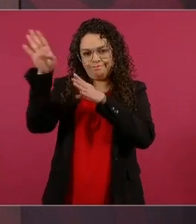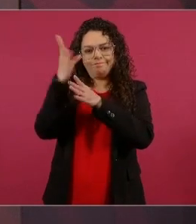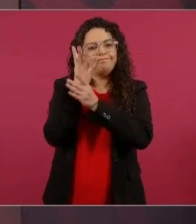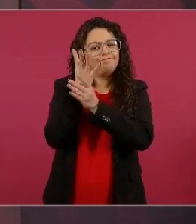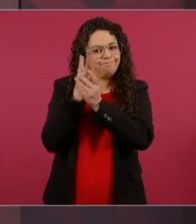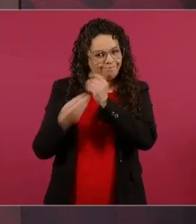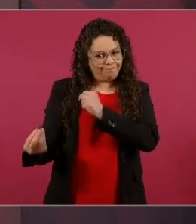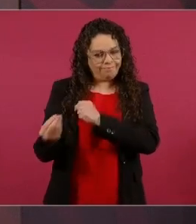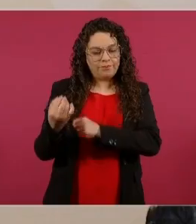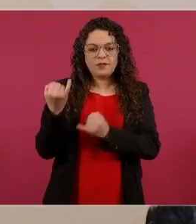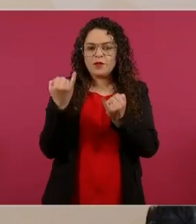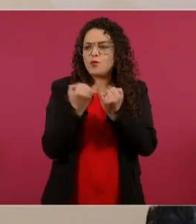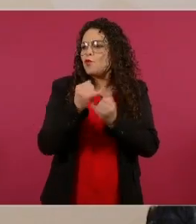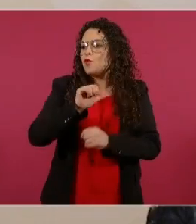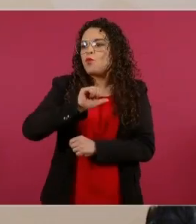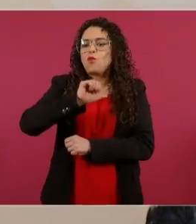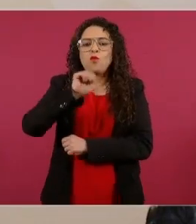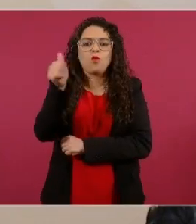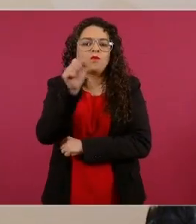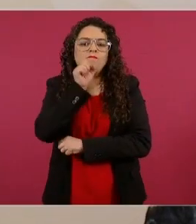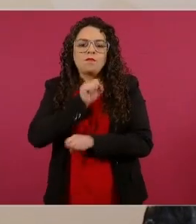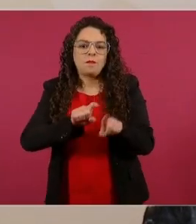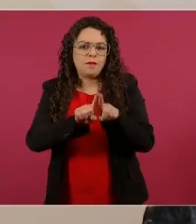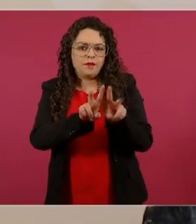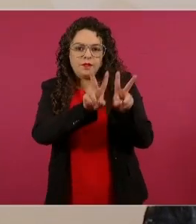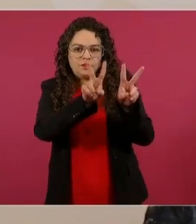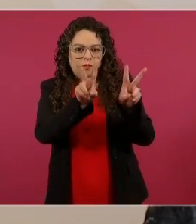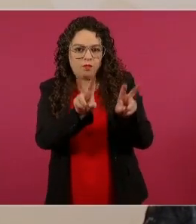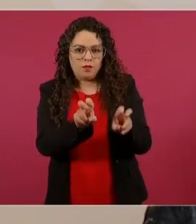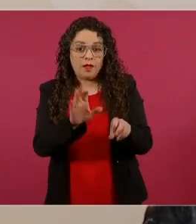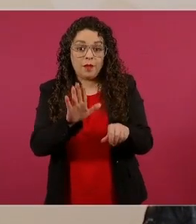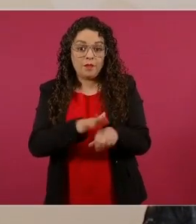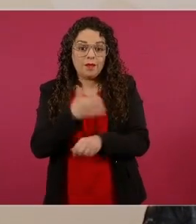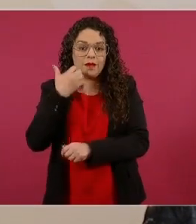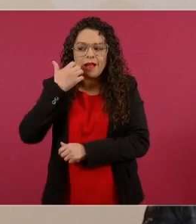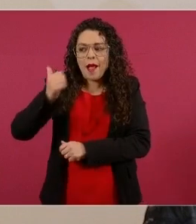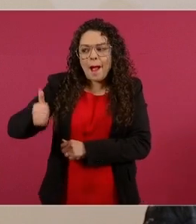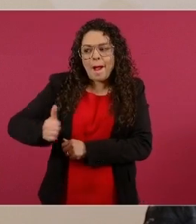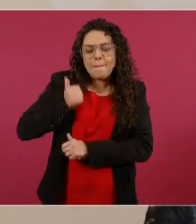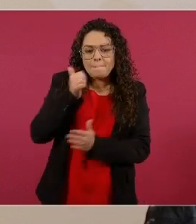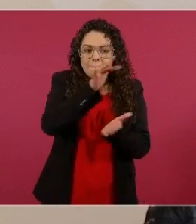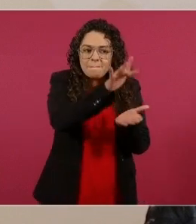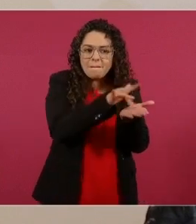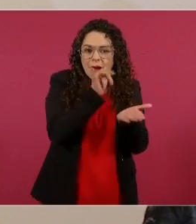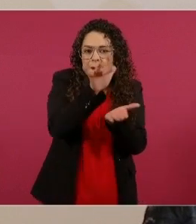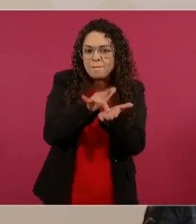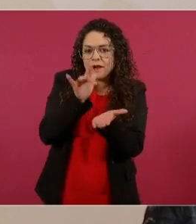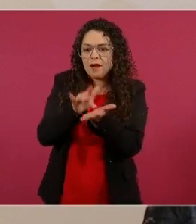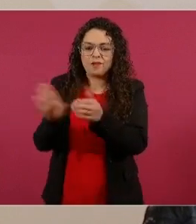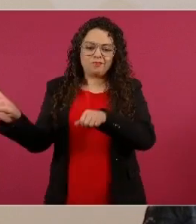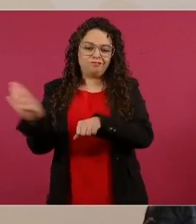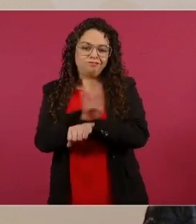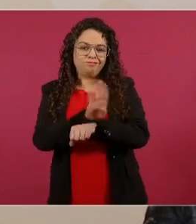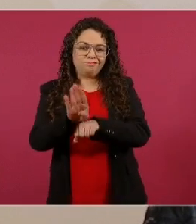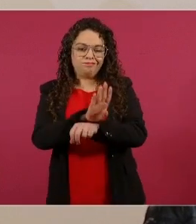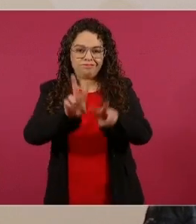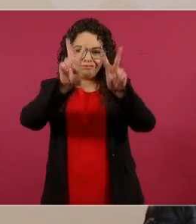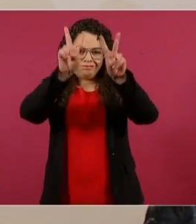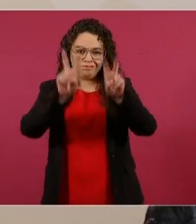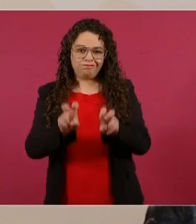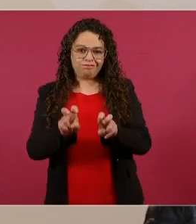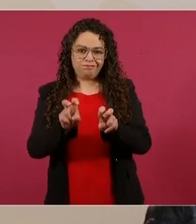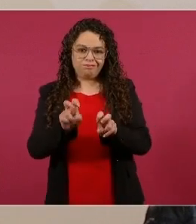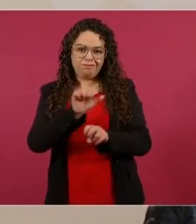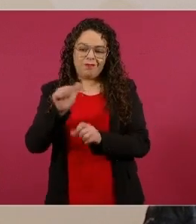asuntos para sacar raja en lo electoral los